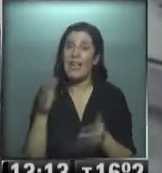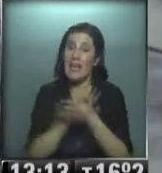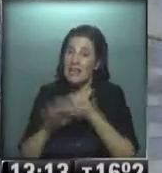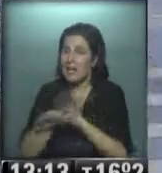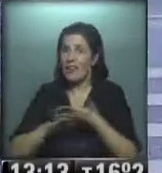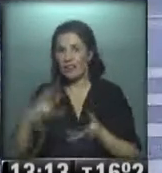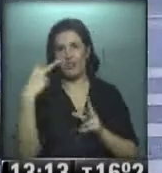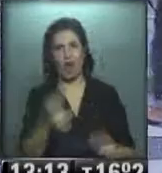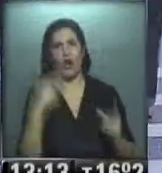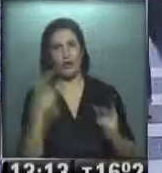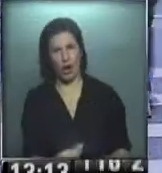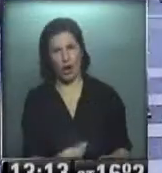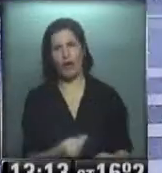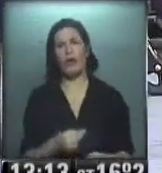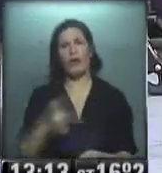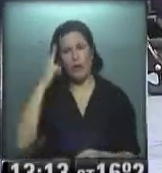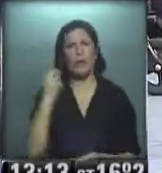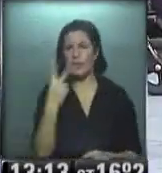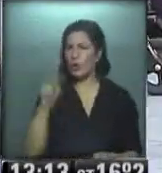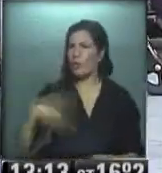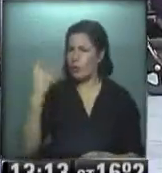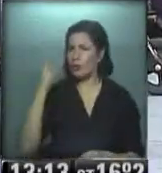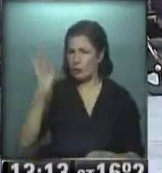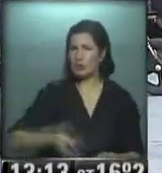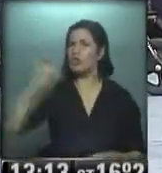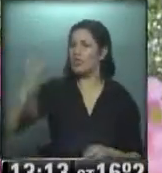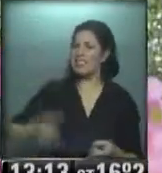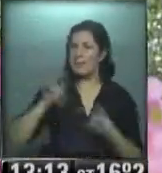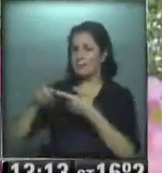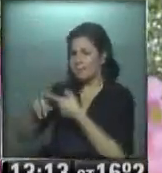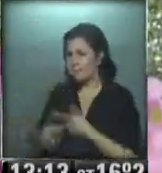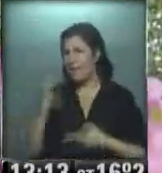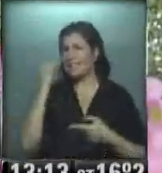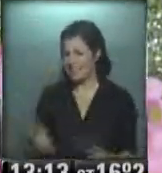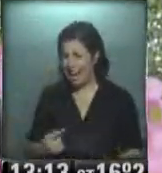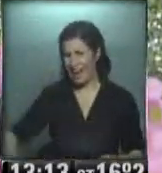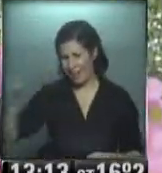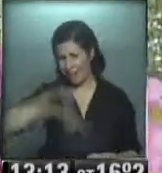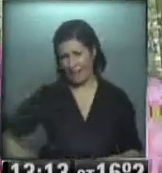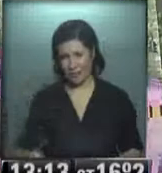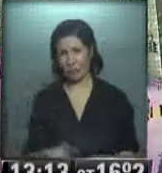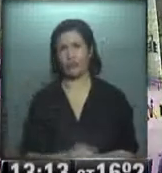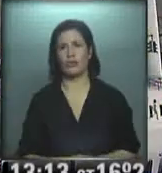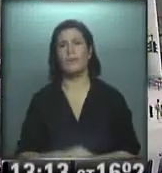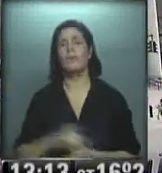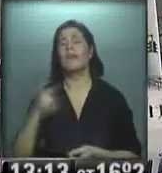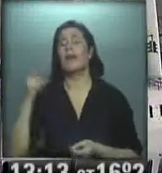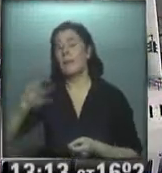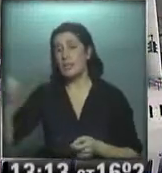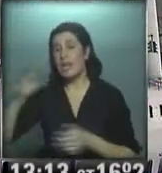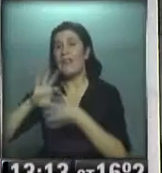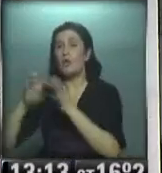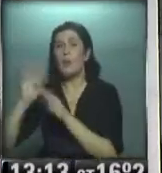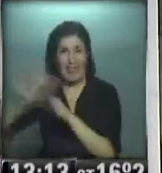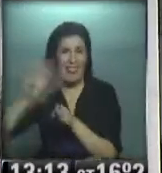4 por ciento de los restantes bonistas poseedores de títulos de la deuda argentina precisamente acreedores europeos iniciaron juicio en